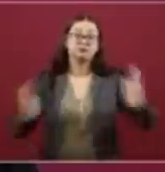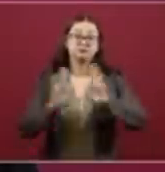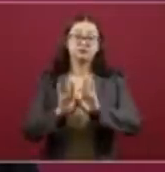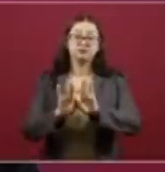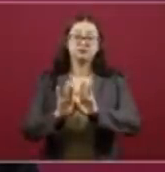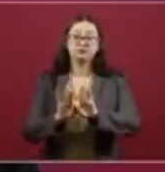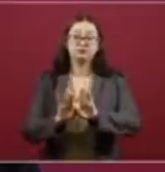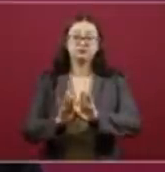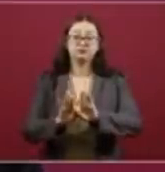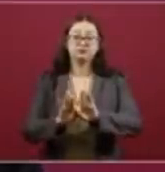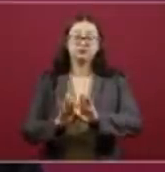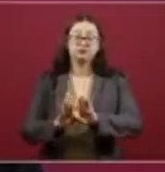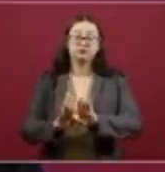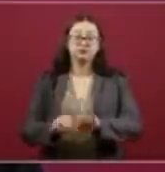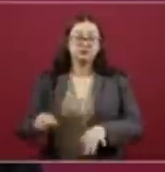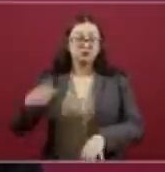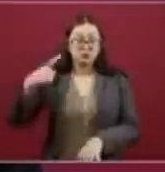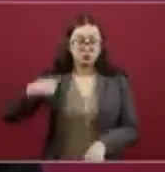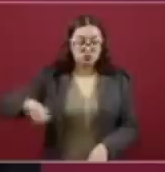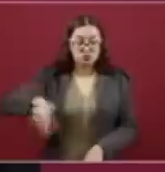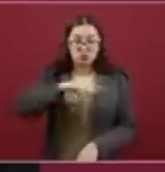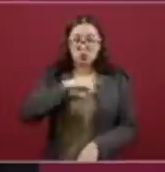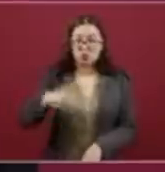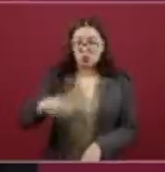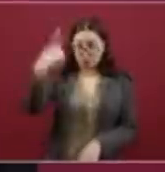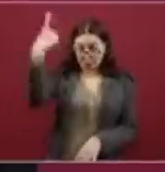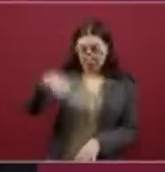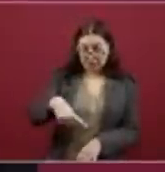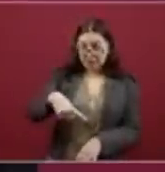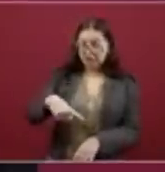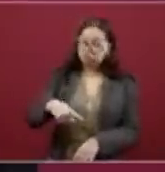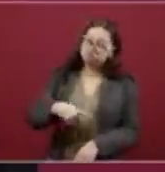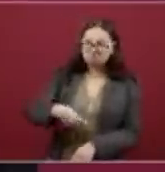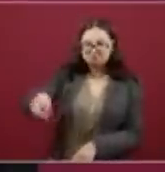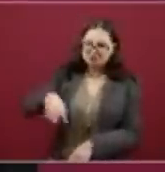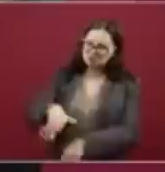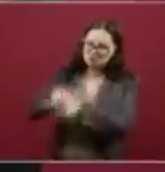Nunca vamos a dar la orden de reprimir a nadie.